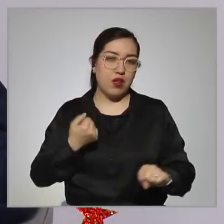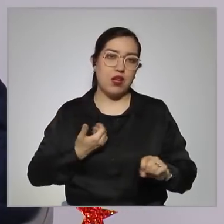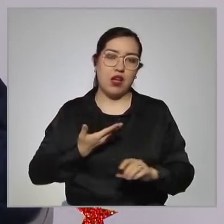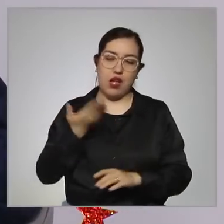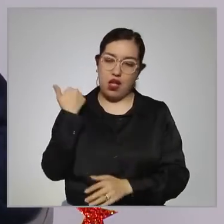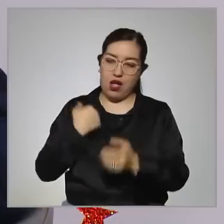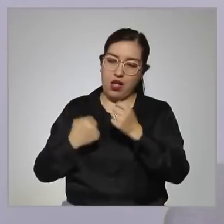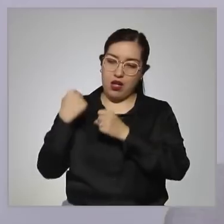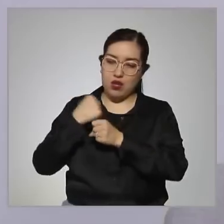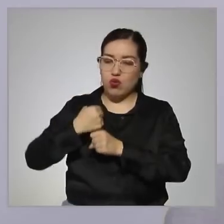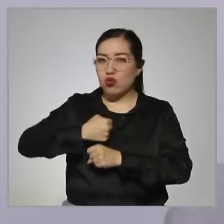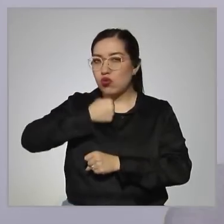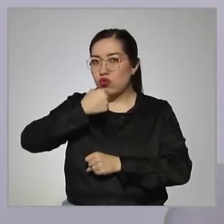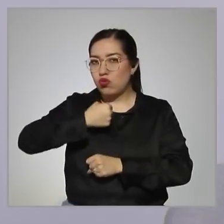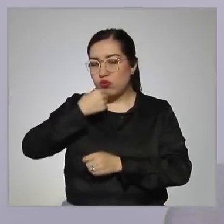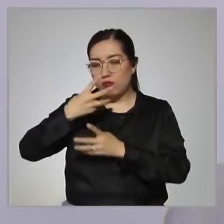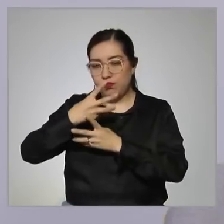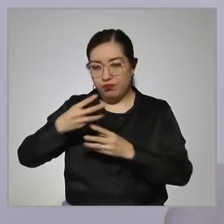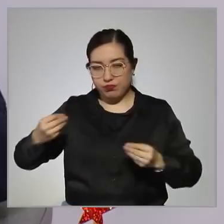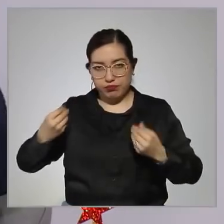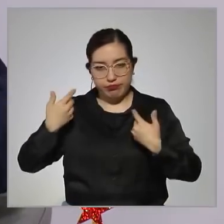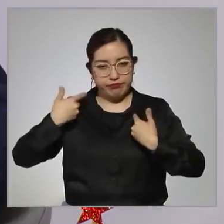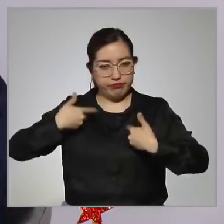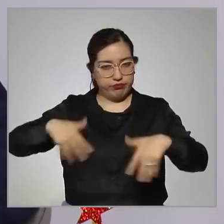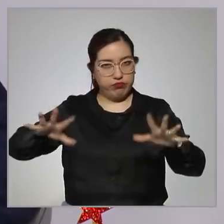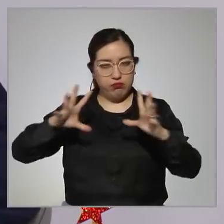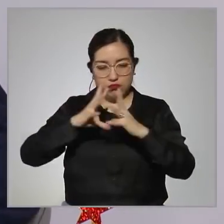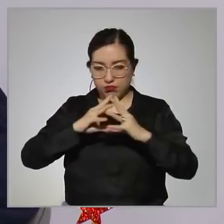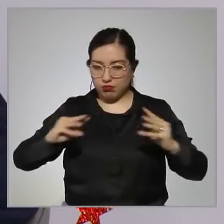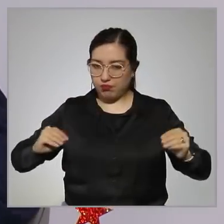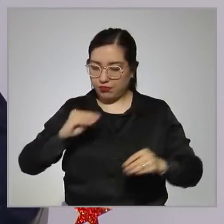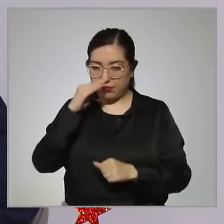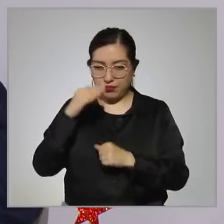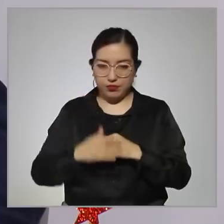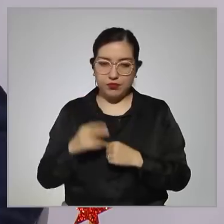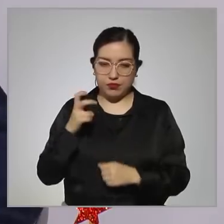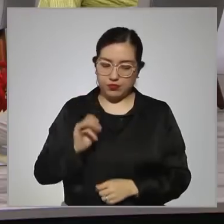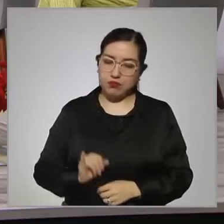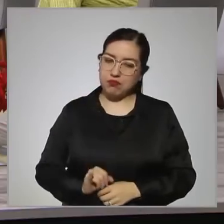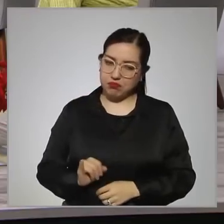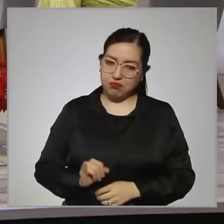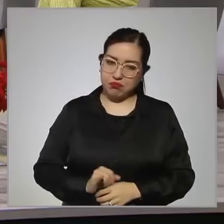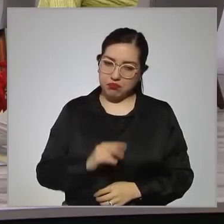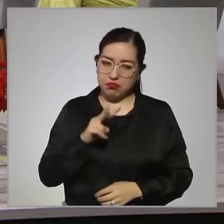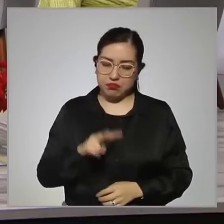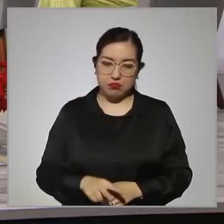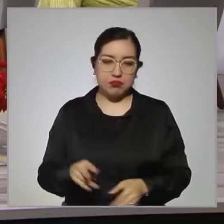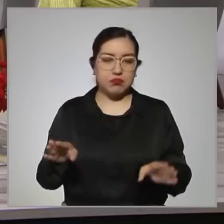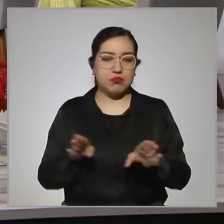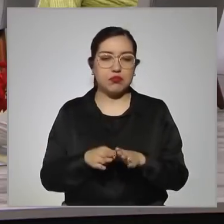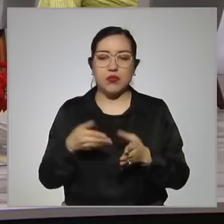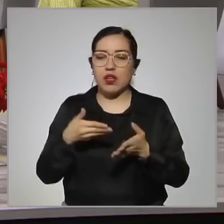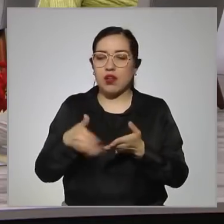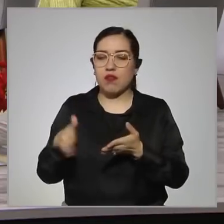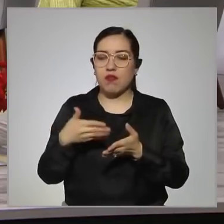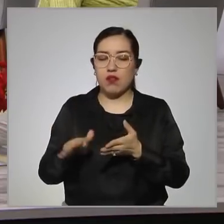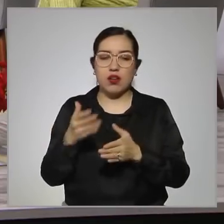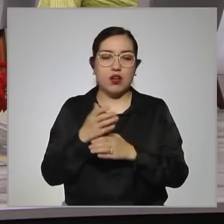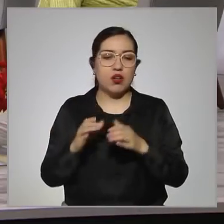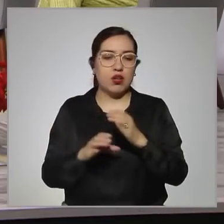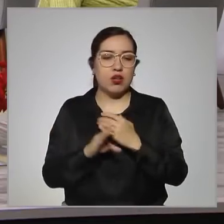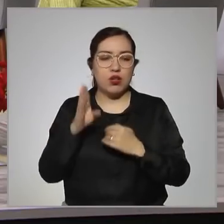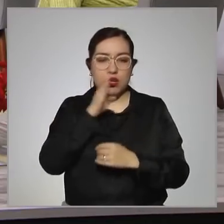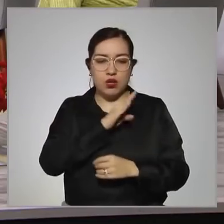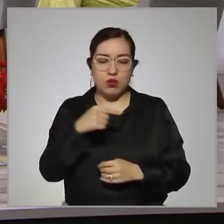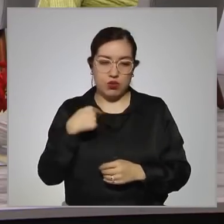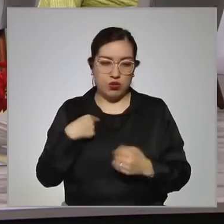viejo Sí. y entonces echarla afuera, ¿no? Sacar lo que es un malo, símbolo ¿no? interesante, ¿no? Es que sí, Claro. fuera lo malo. Y Que yo que lo